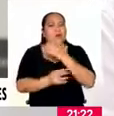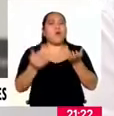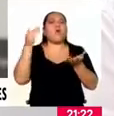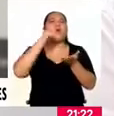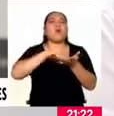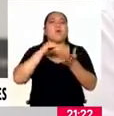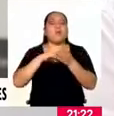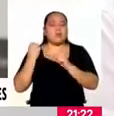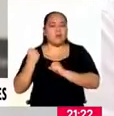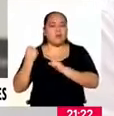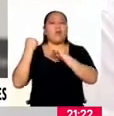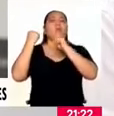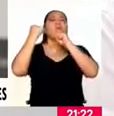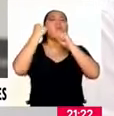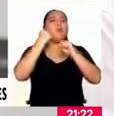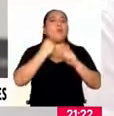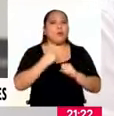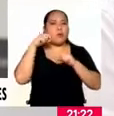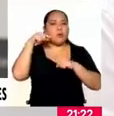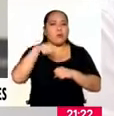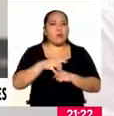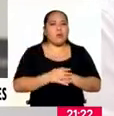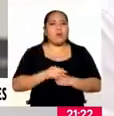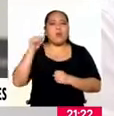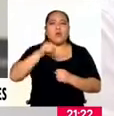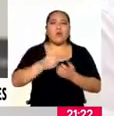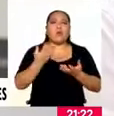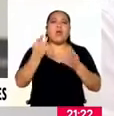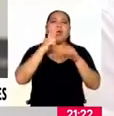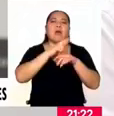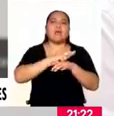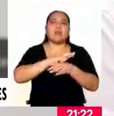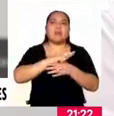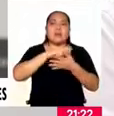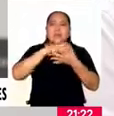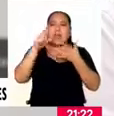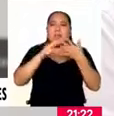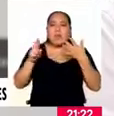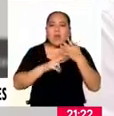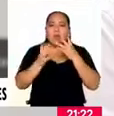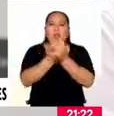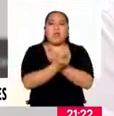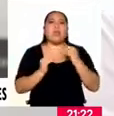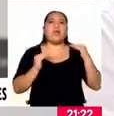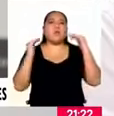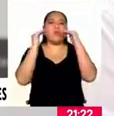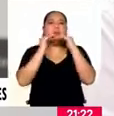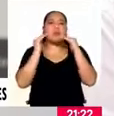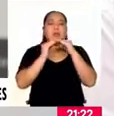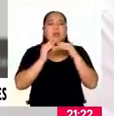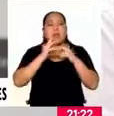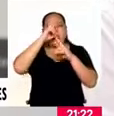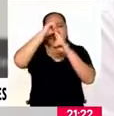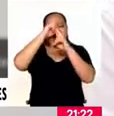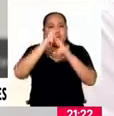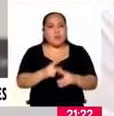se posicione como una región democrática,